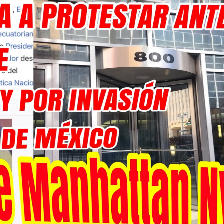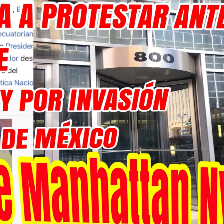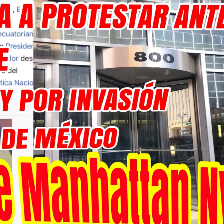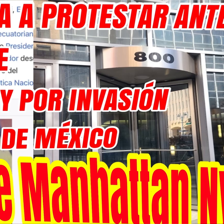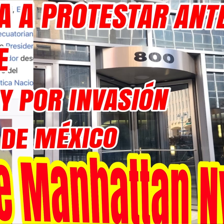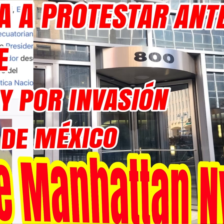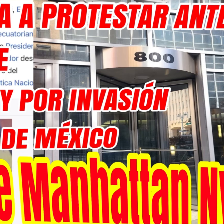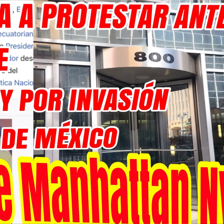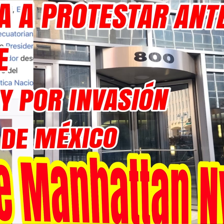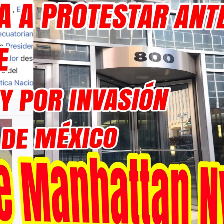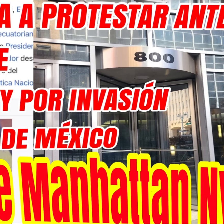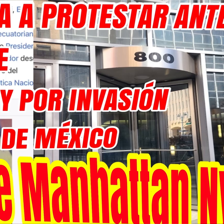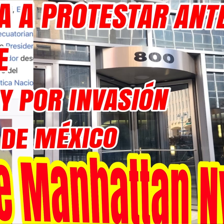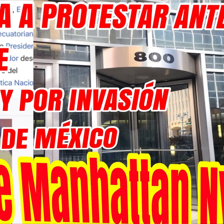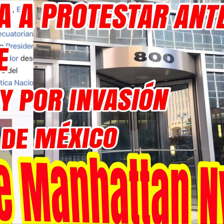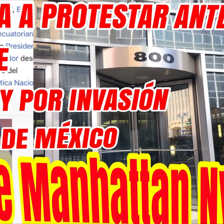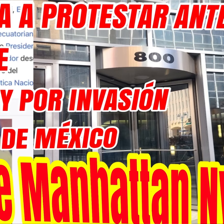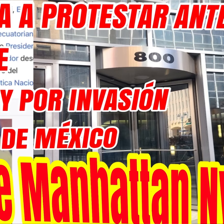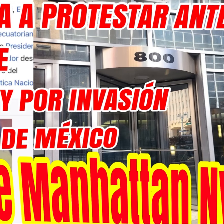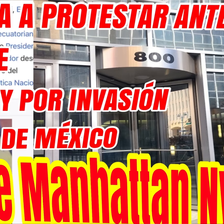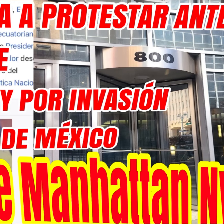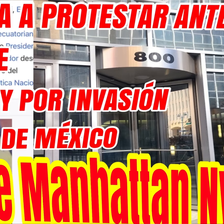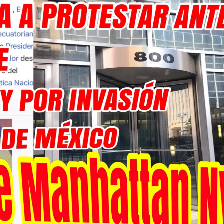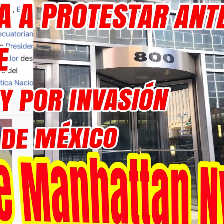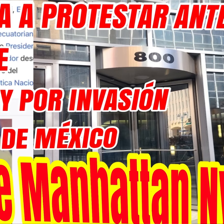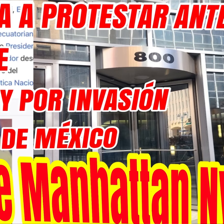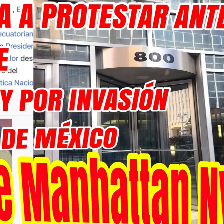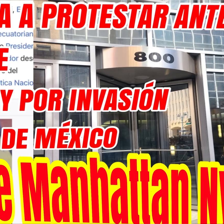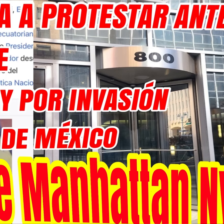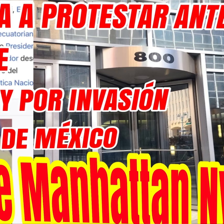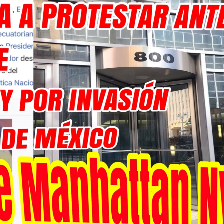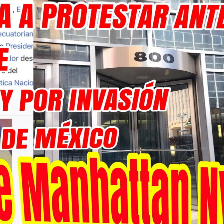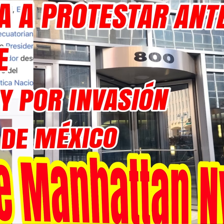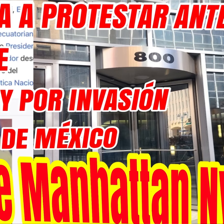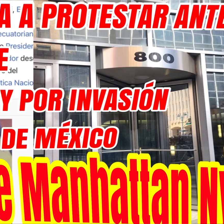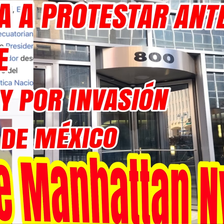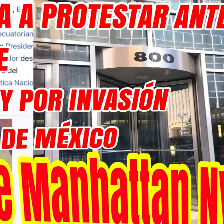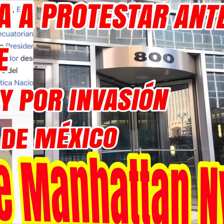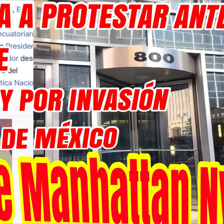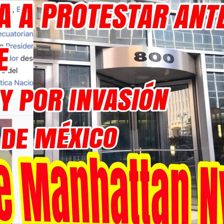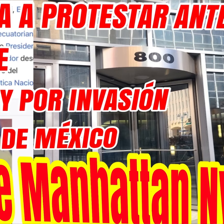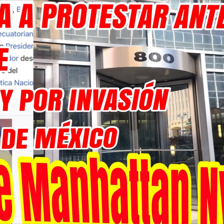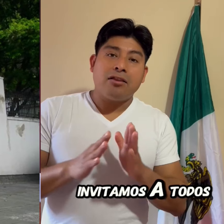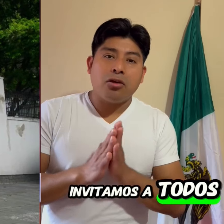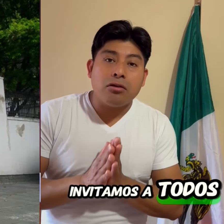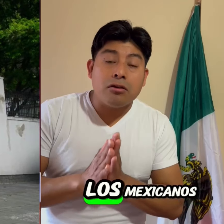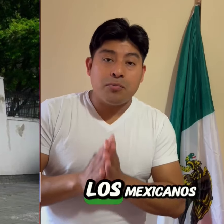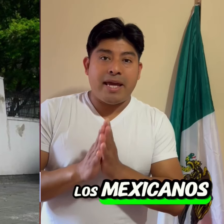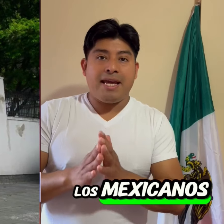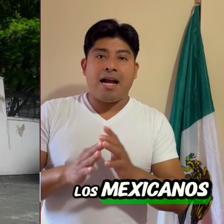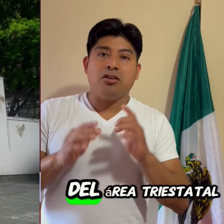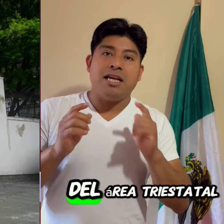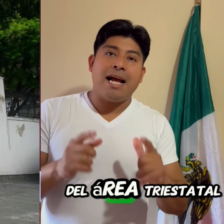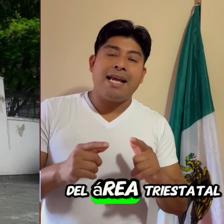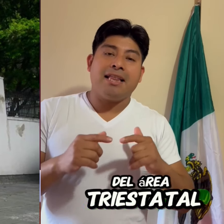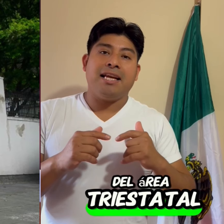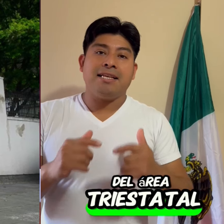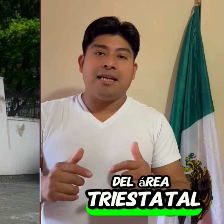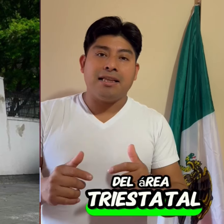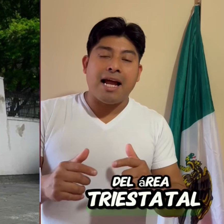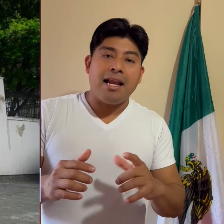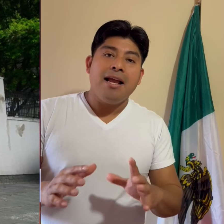compatriotas, para que asistan y compartan pues la información para todo eso. Se me cuiden y hasta la próxima. Invitamos a todos los mexicanos del